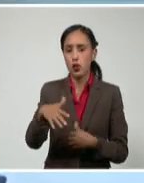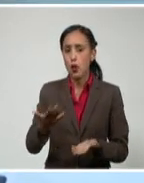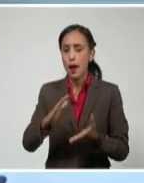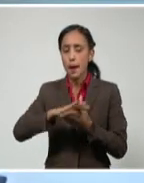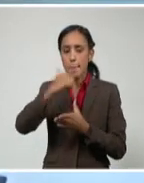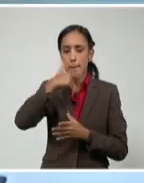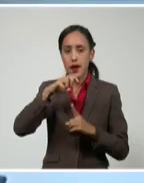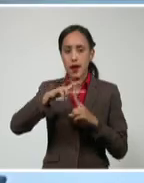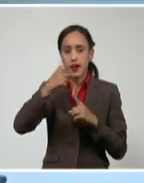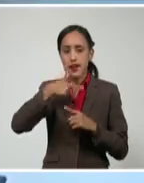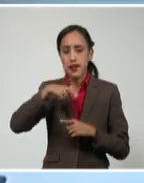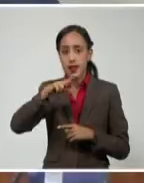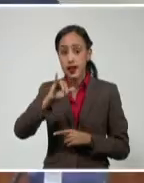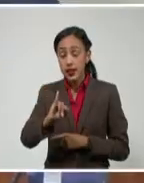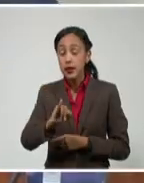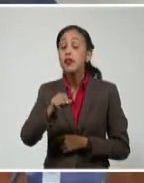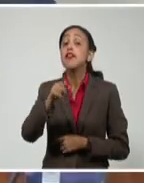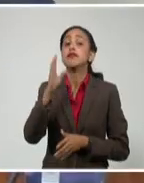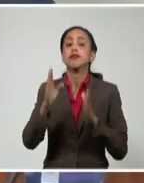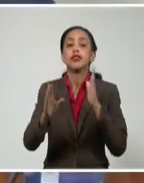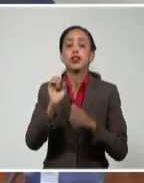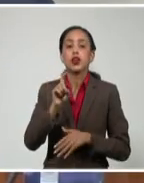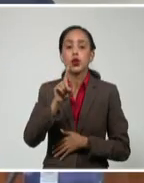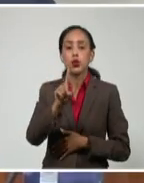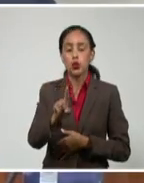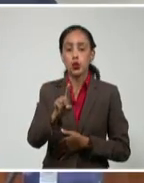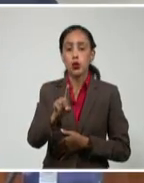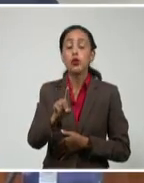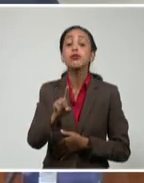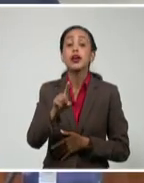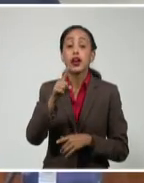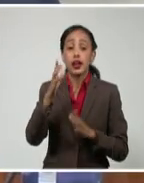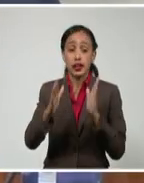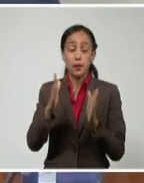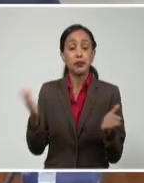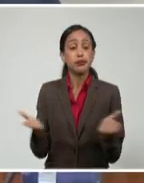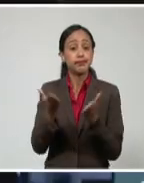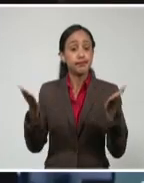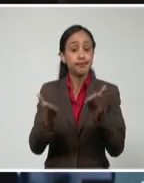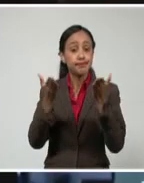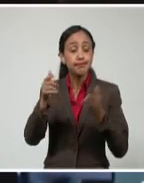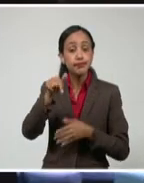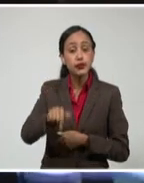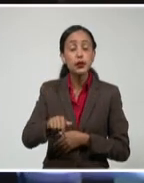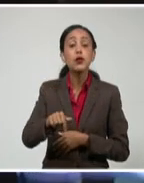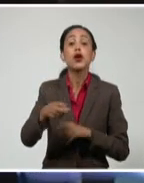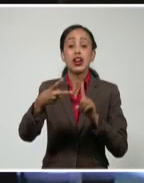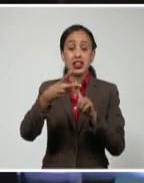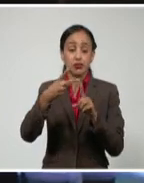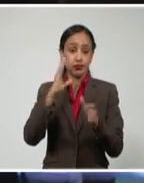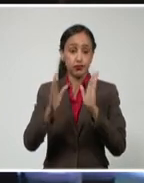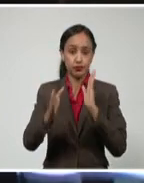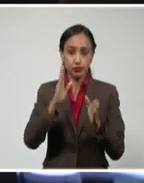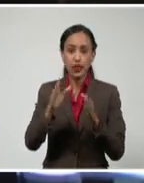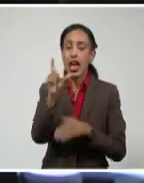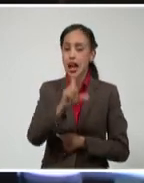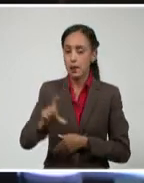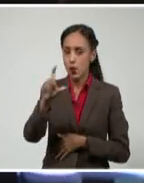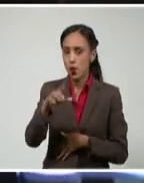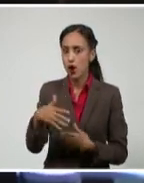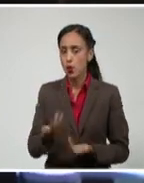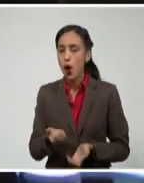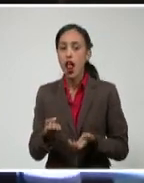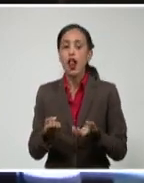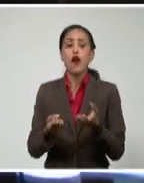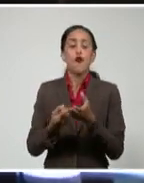fase 1 de la etapa de recuperación retorna a la ciudad de Santi Espíritus, a la vez que a la 2 los territorios camagüeyanos de Florida,